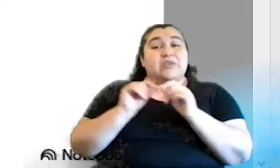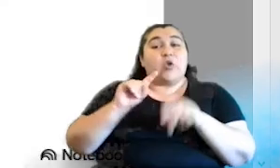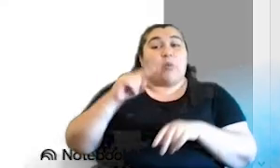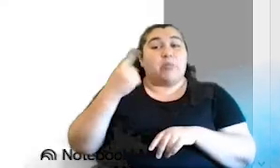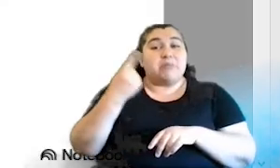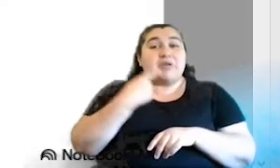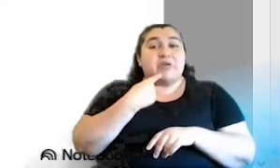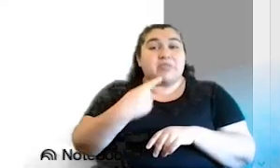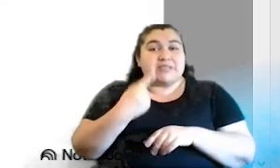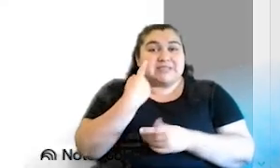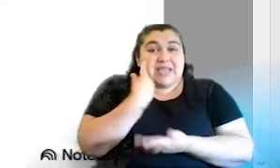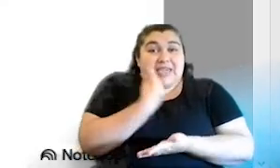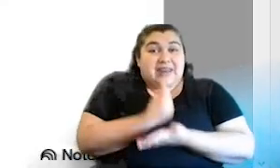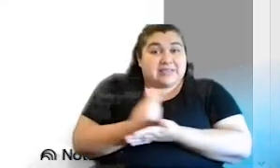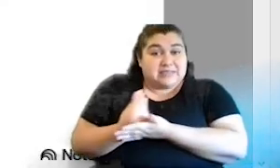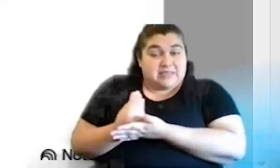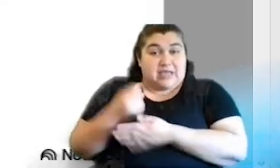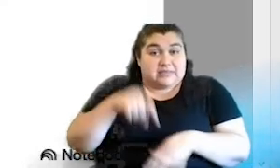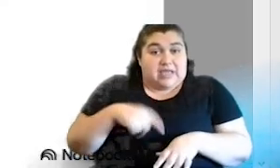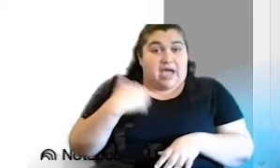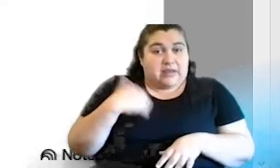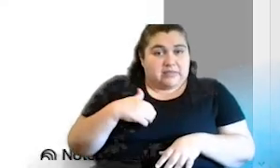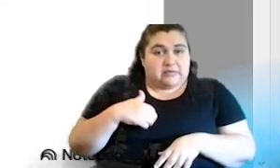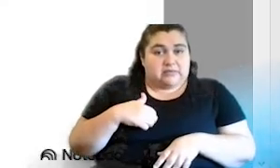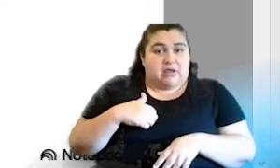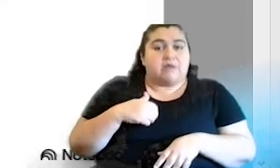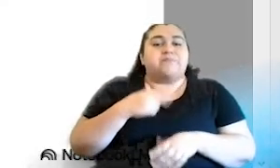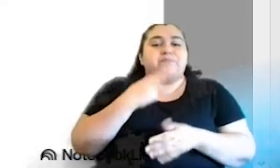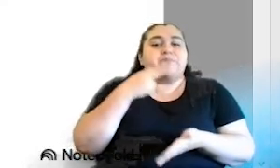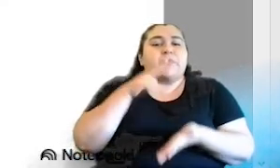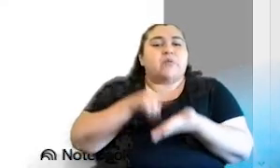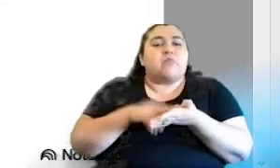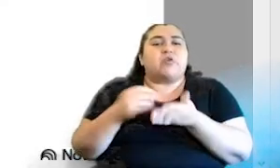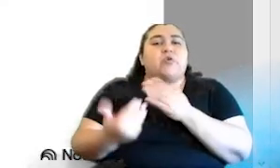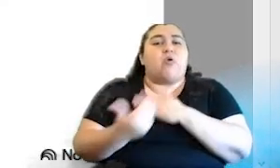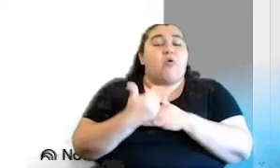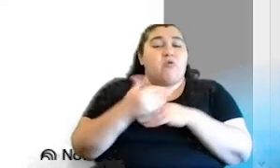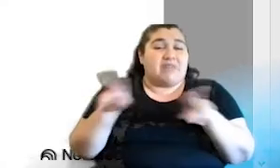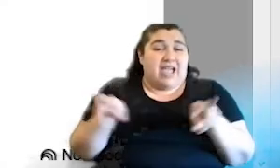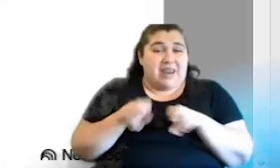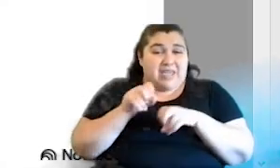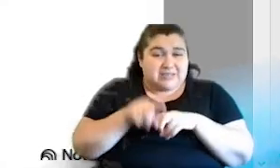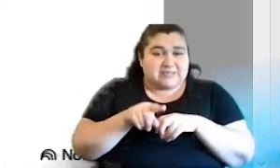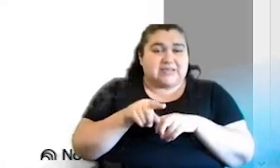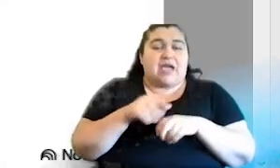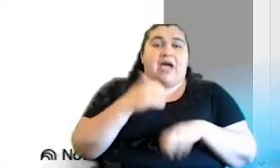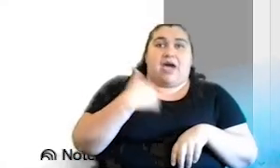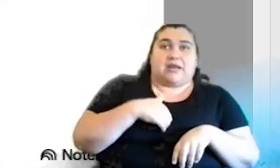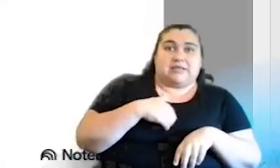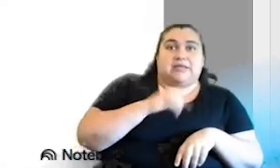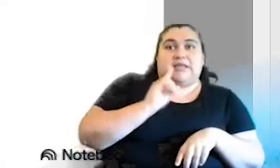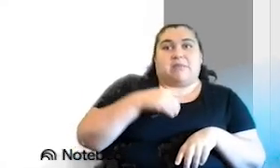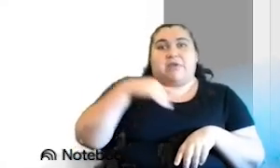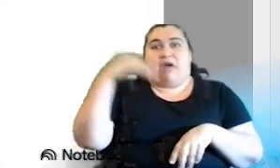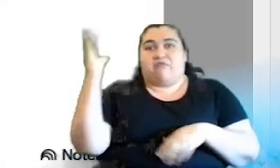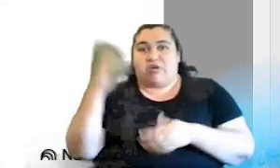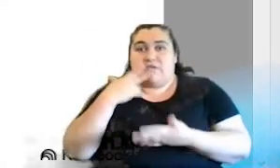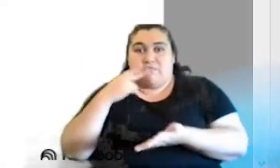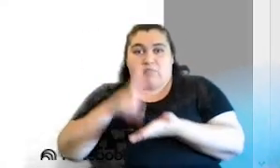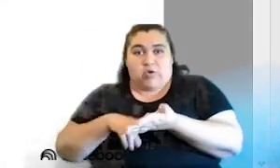los residentes en el país van a tributar por las ganancias de fuente argentina y de fuente extranjera, y en este